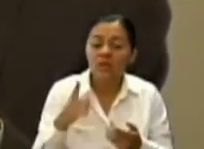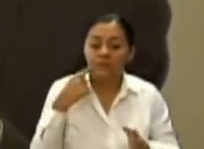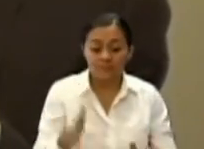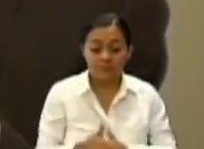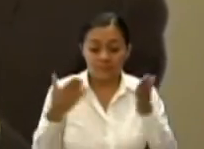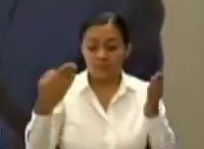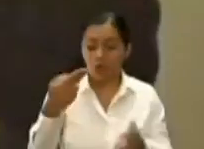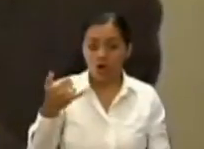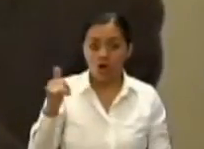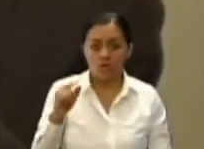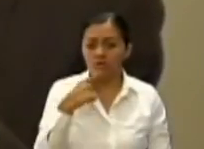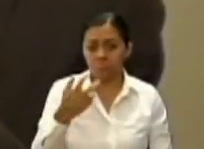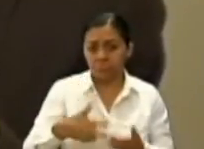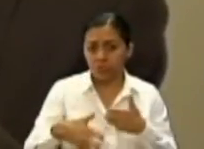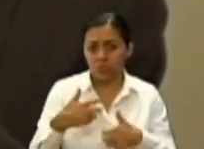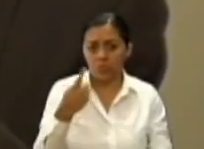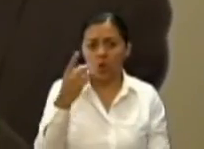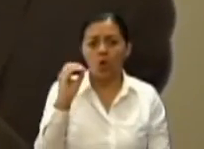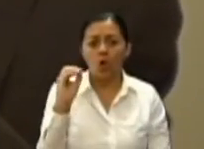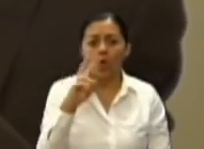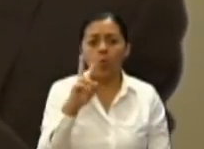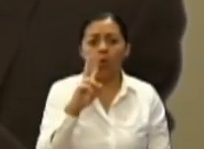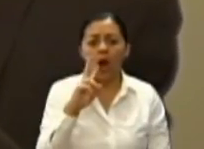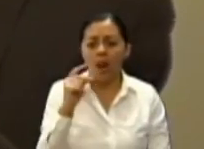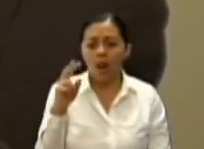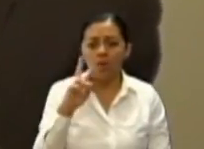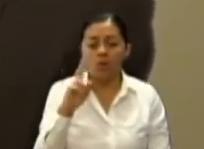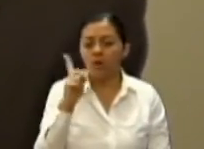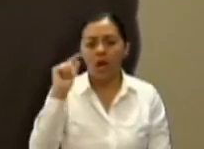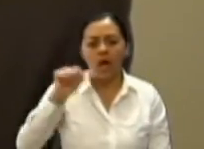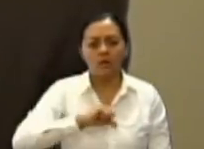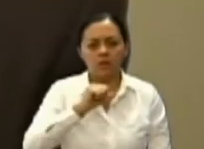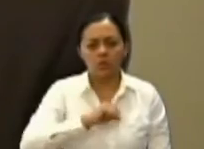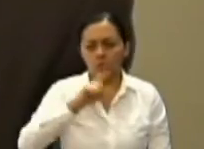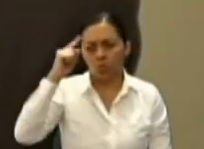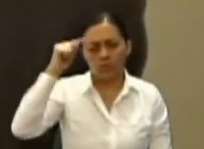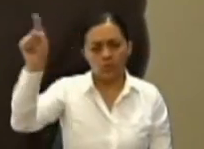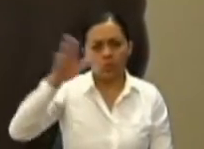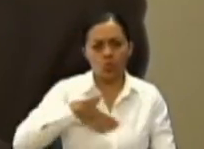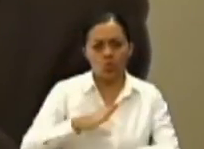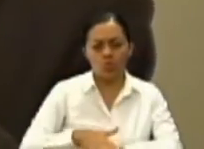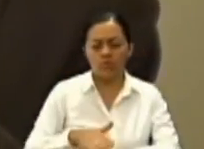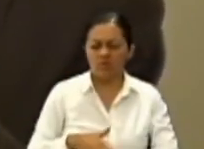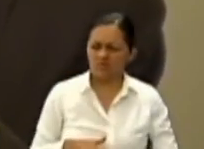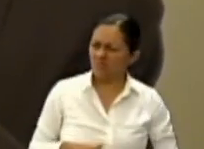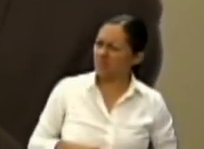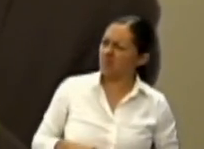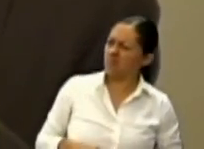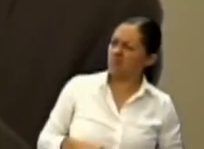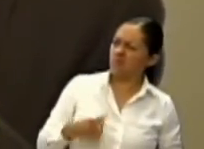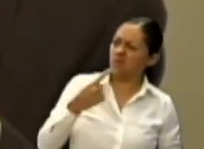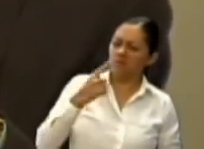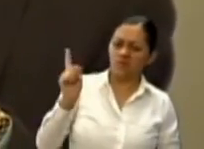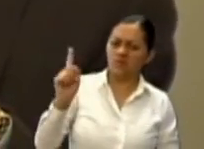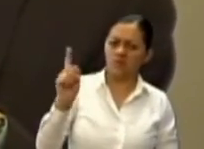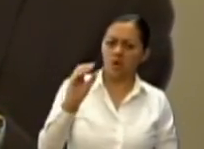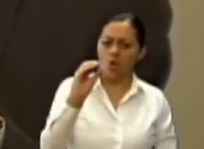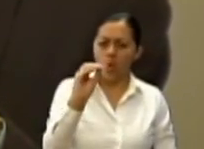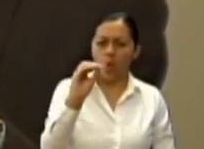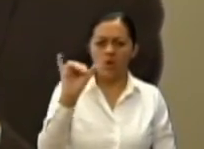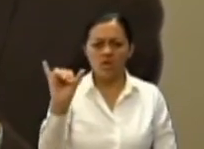hoy hernández dijo que no era problema una vocal problema actitud de gobierno no era un problema una vocal imagines es decir que en lugar de o y